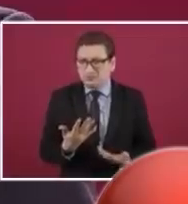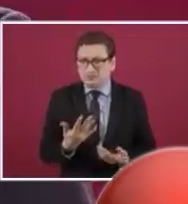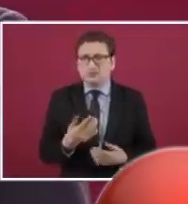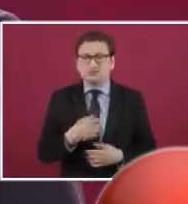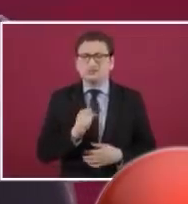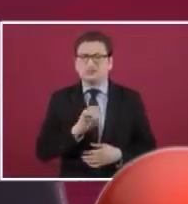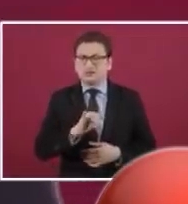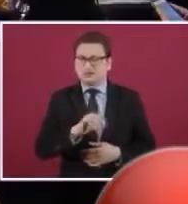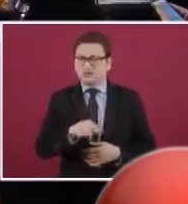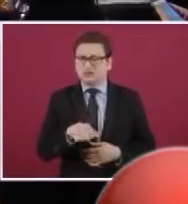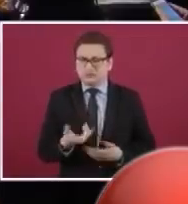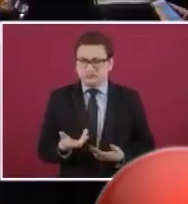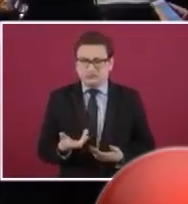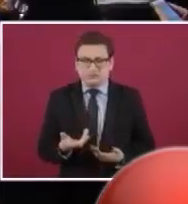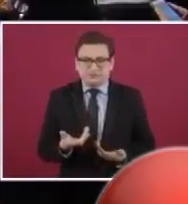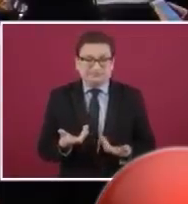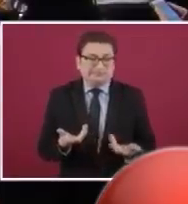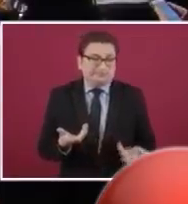Sí.